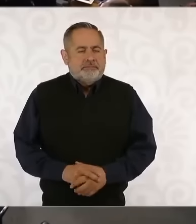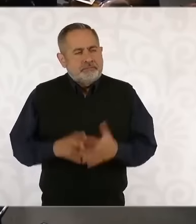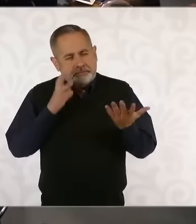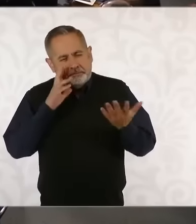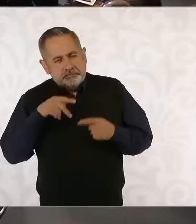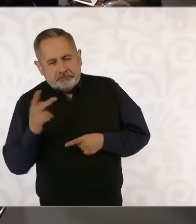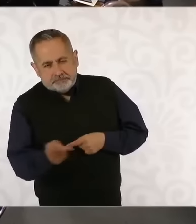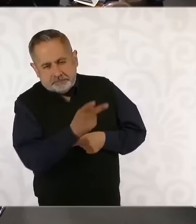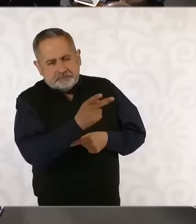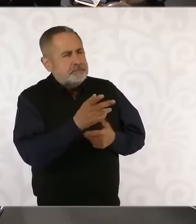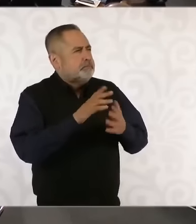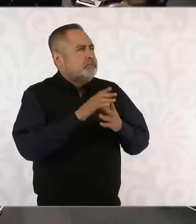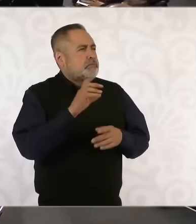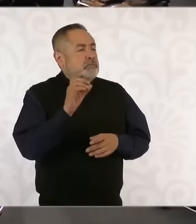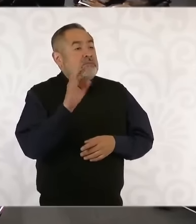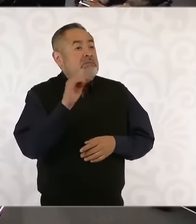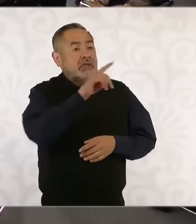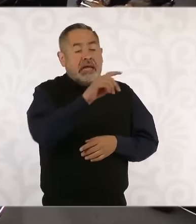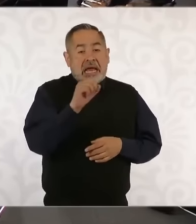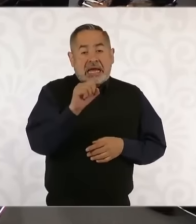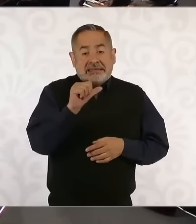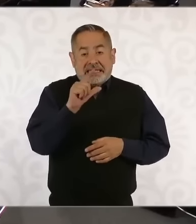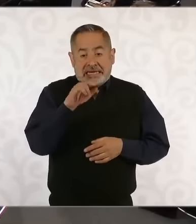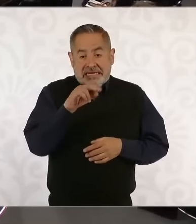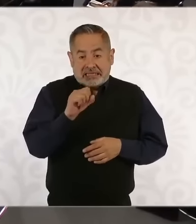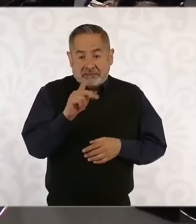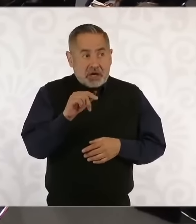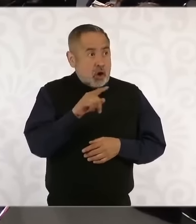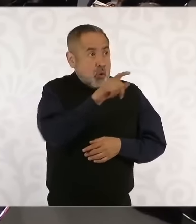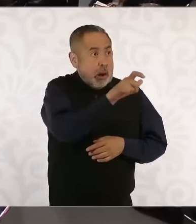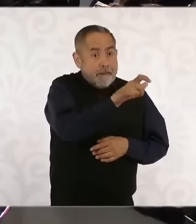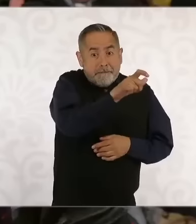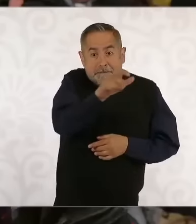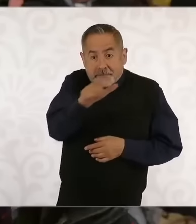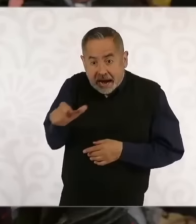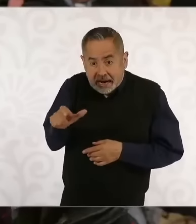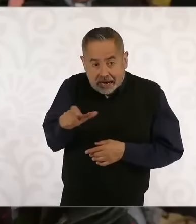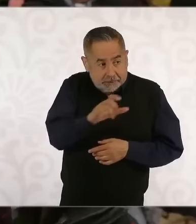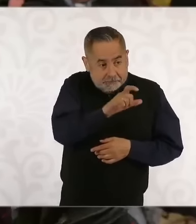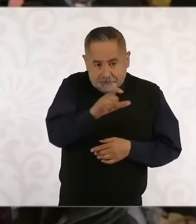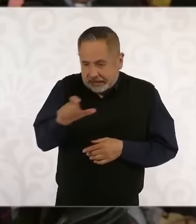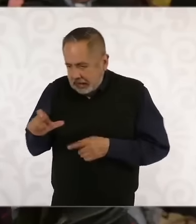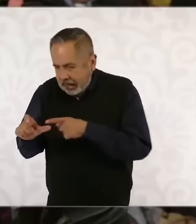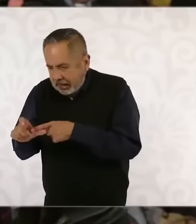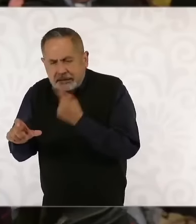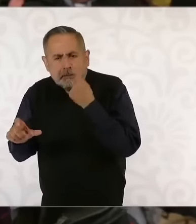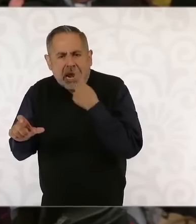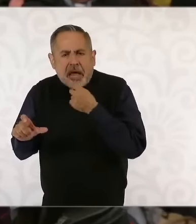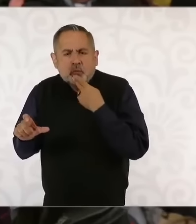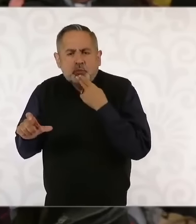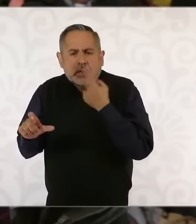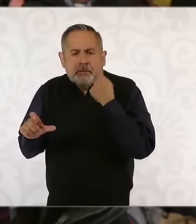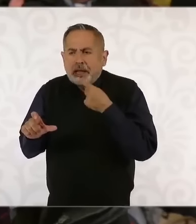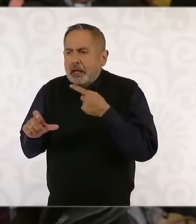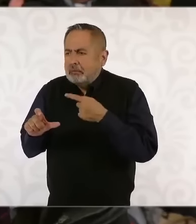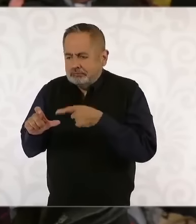Preguntarle si cuando Salinas Pliego pague, ¿en qué se utilizaría este dinero que él